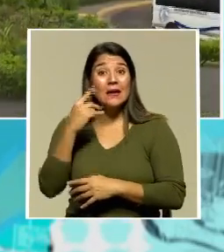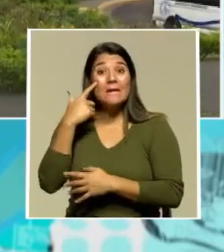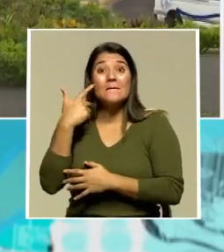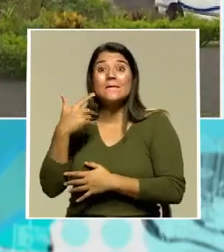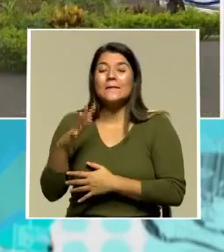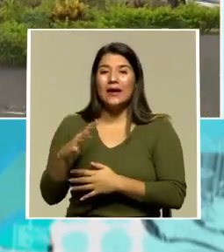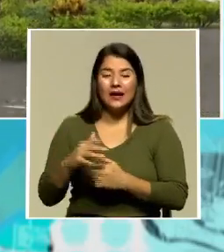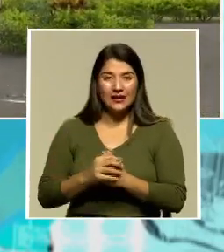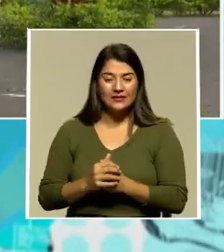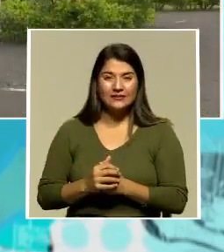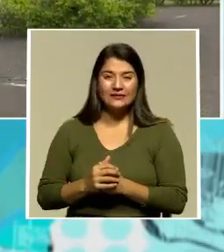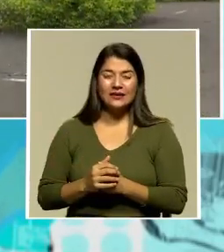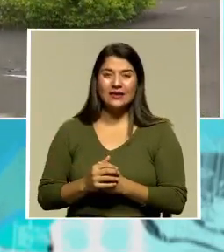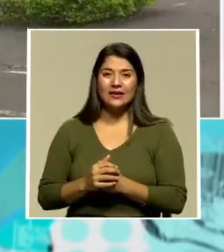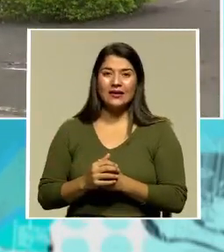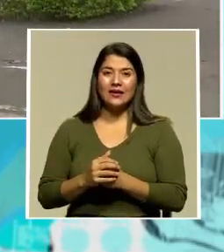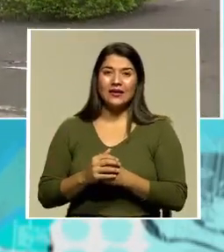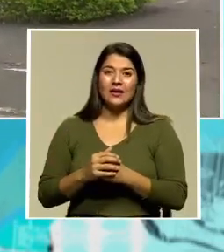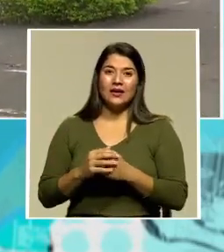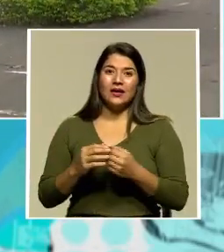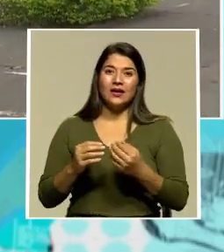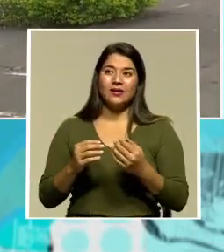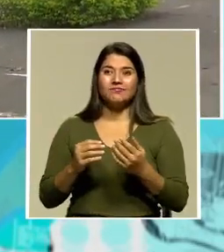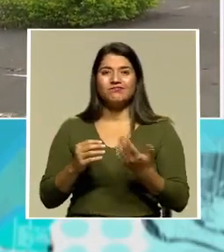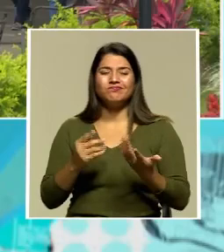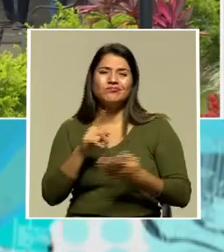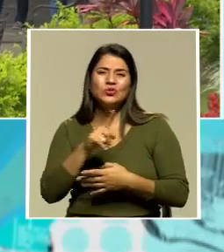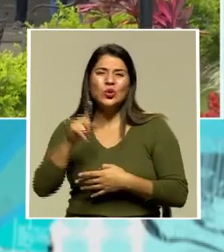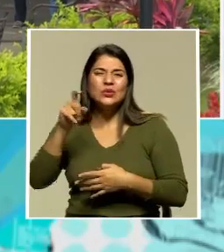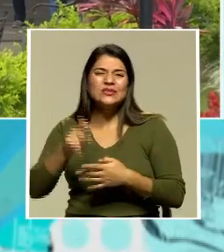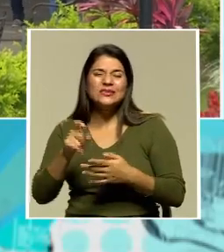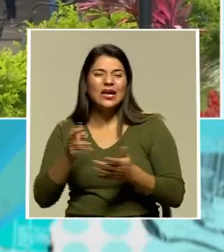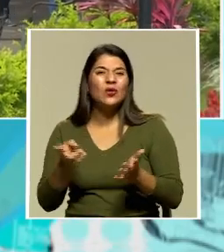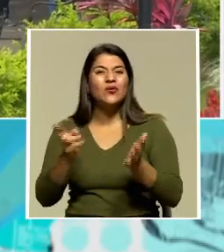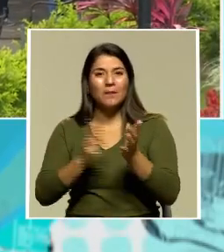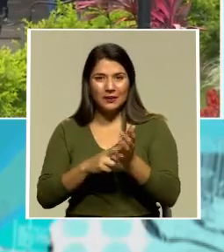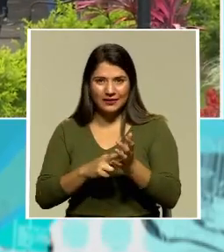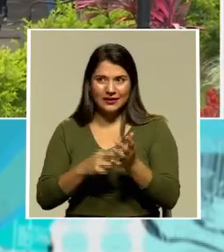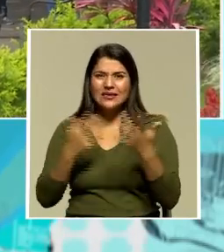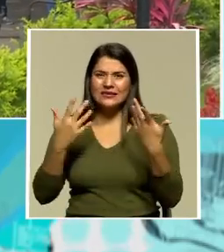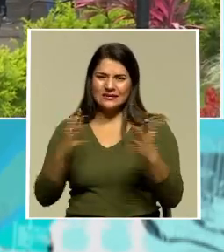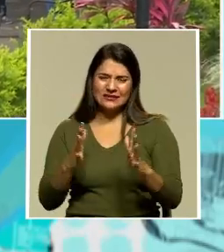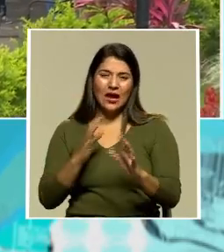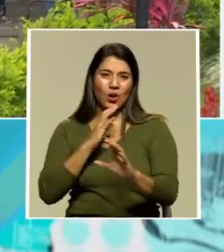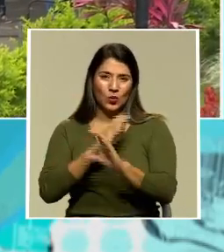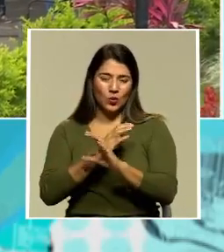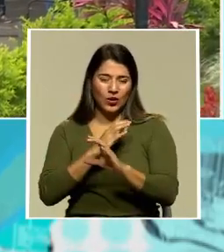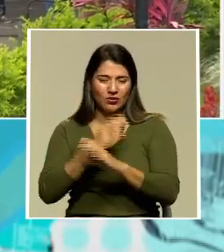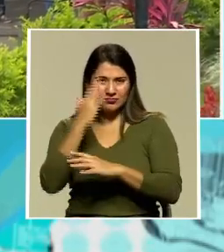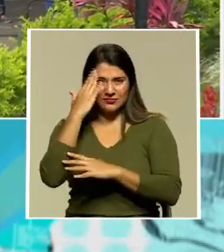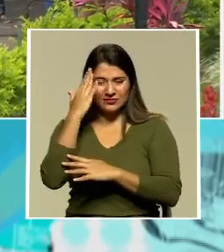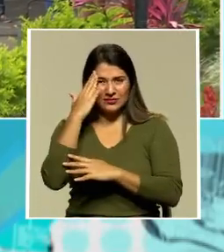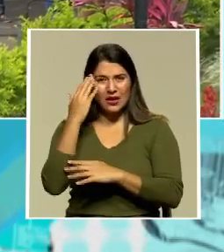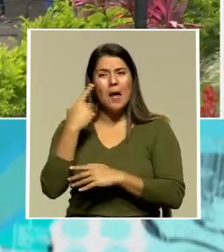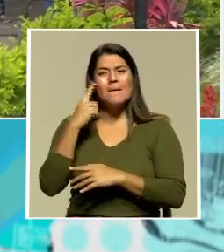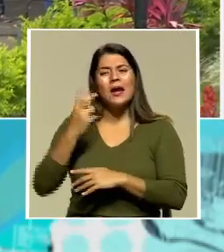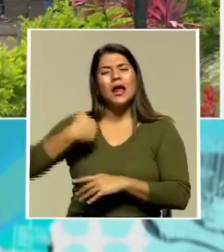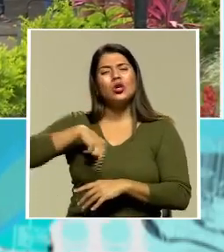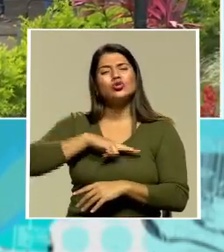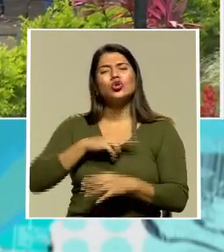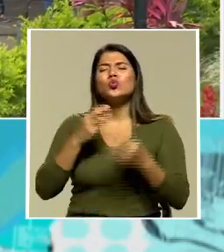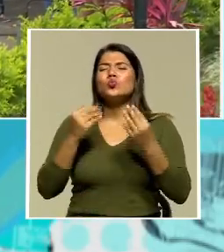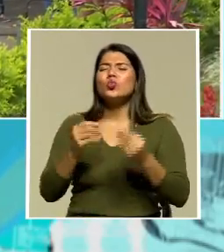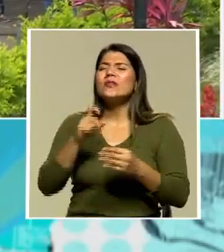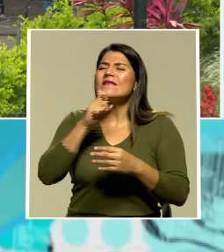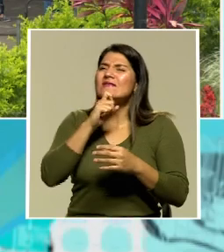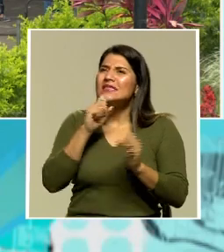de más está reiterar lo que todos conocemos. Es muy difícil y tal vez para nosotros es muy difícil de